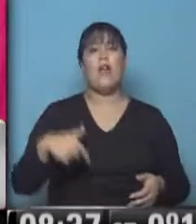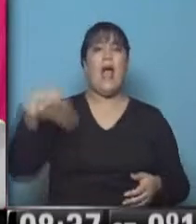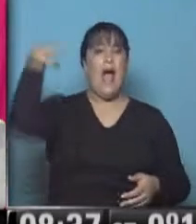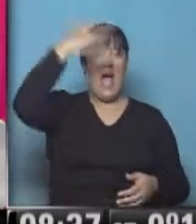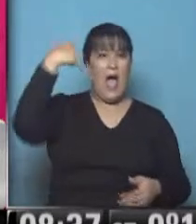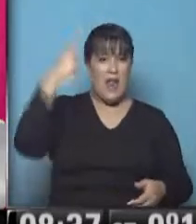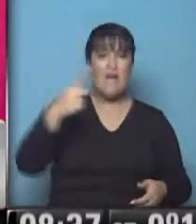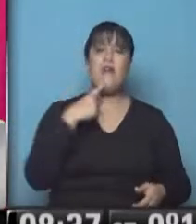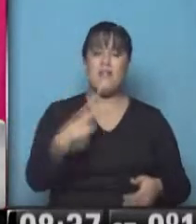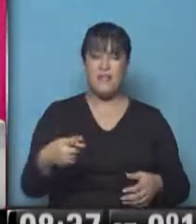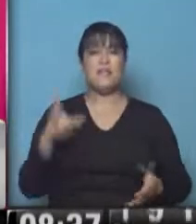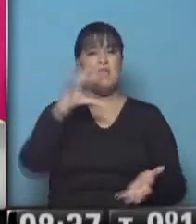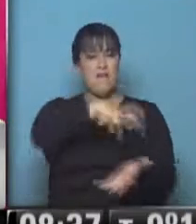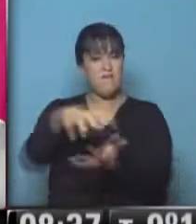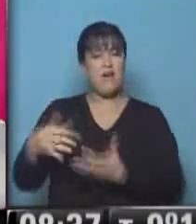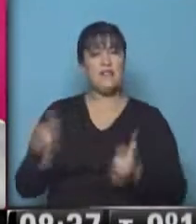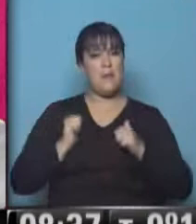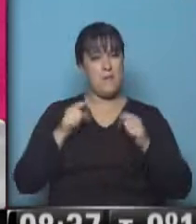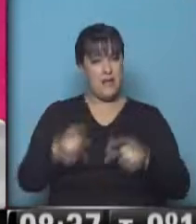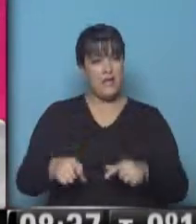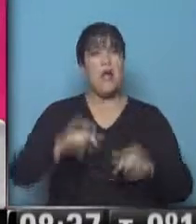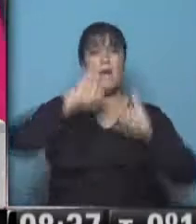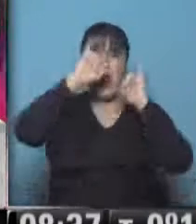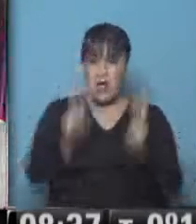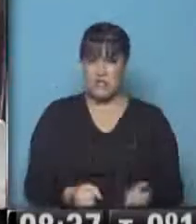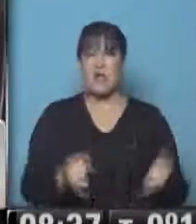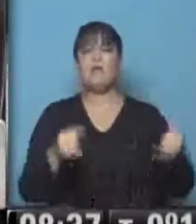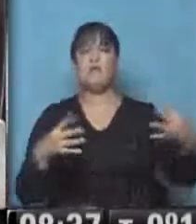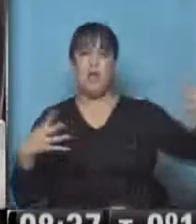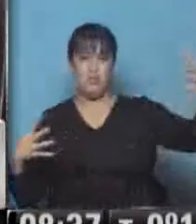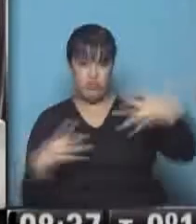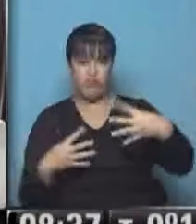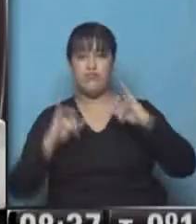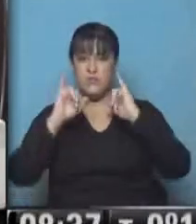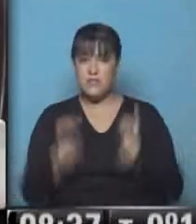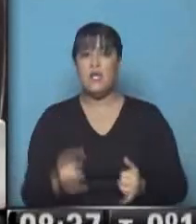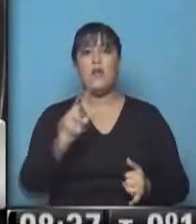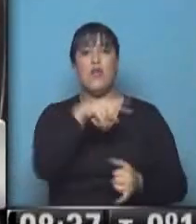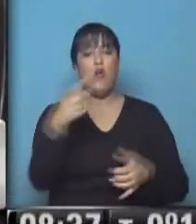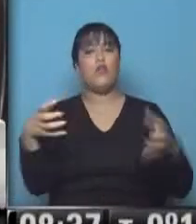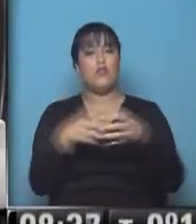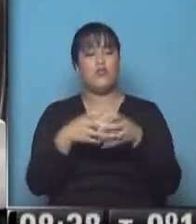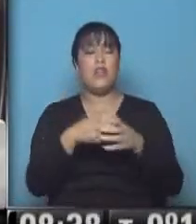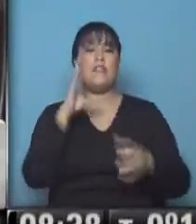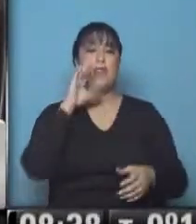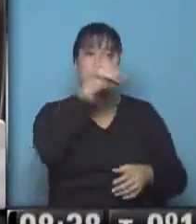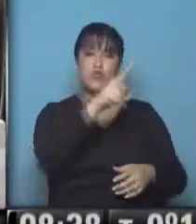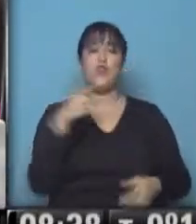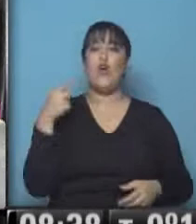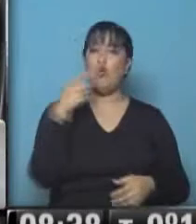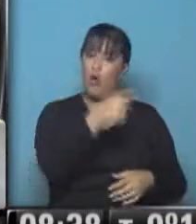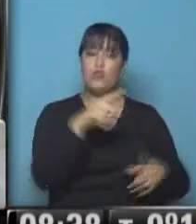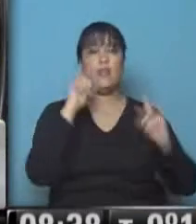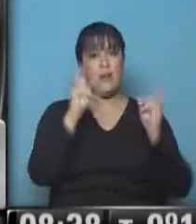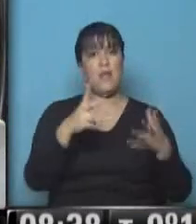prestar las bases militares que tiene para aceptar este ataque y la oposición republicana en eeuu también apoya